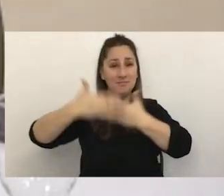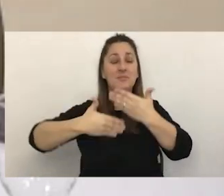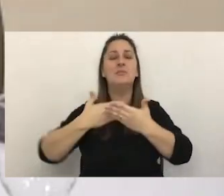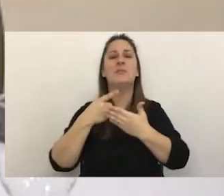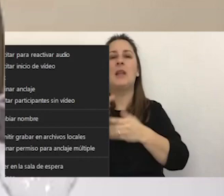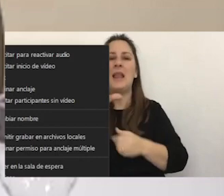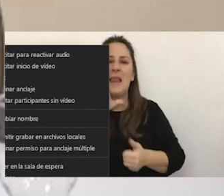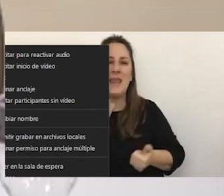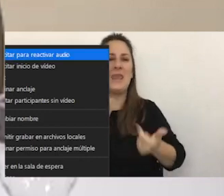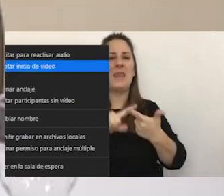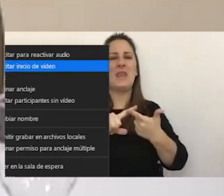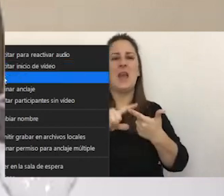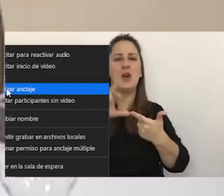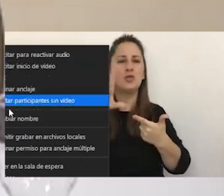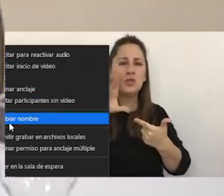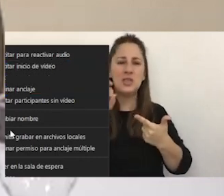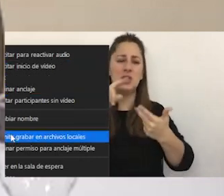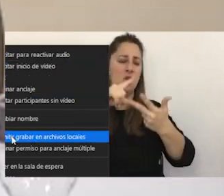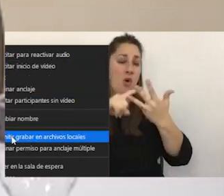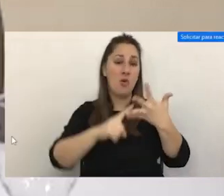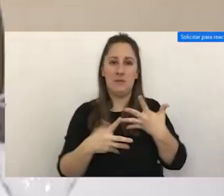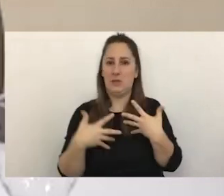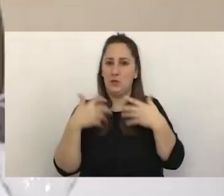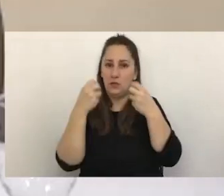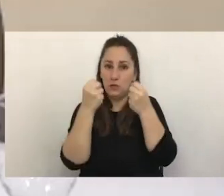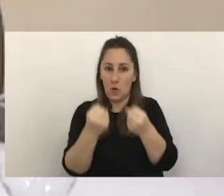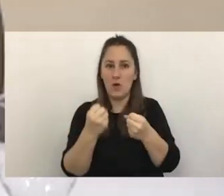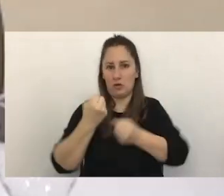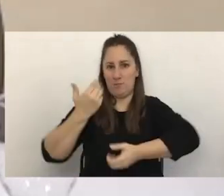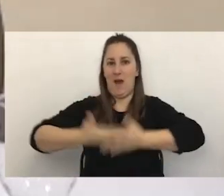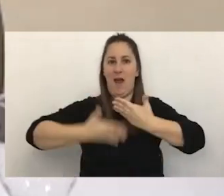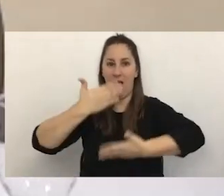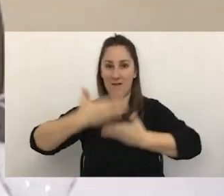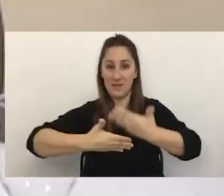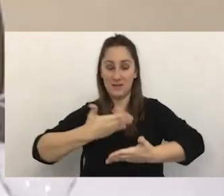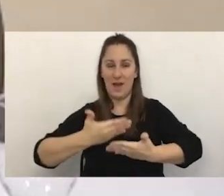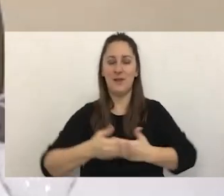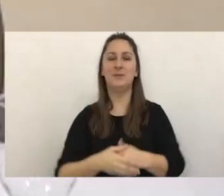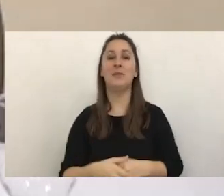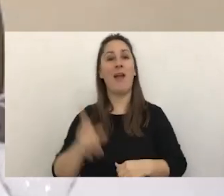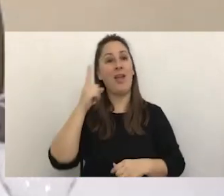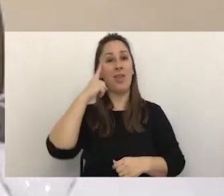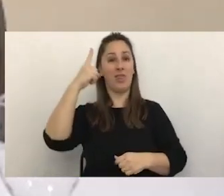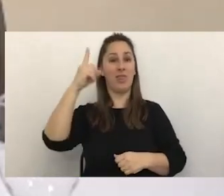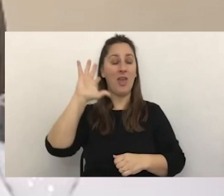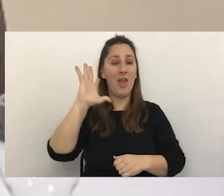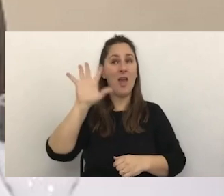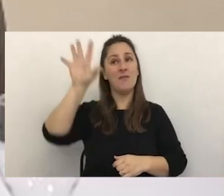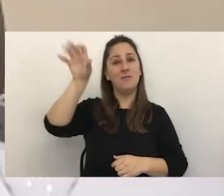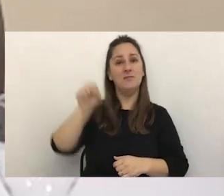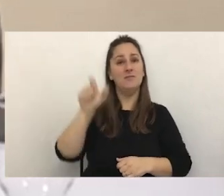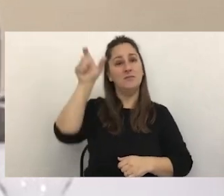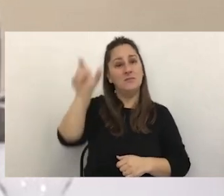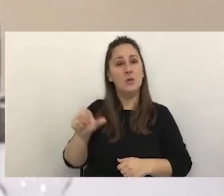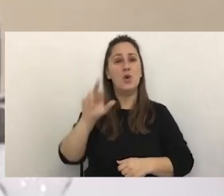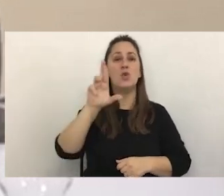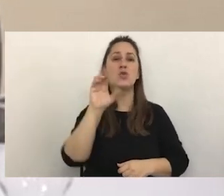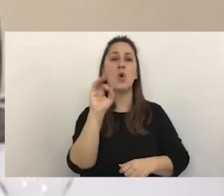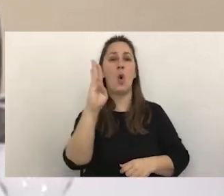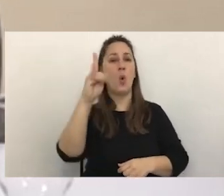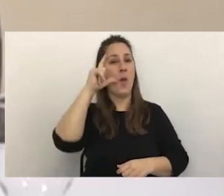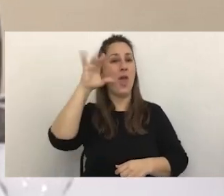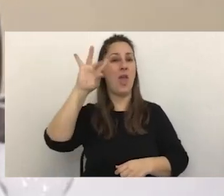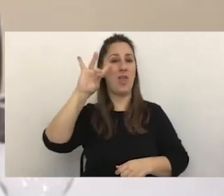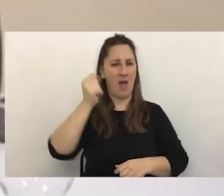hacen un esfuerzo enorme para que esto se pueda llevar adelante, se nos ocurrió traer al doctor Roveda, que ya nos acompañó en